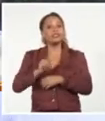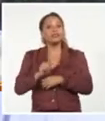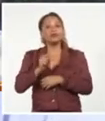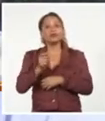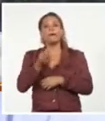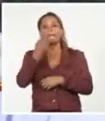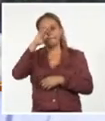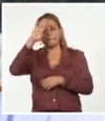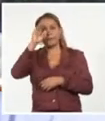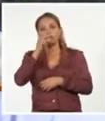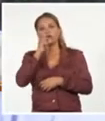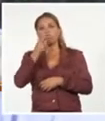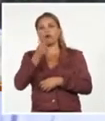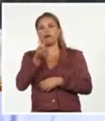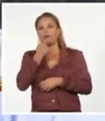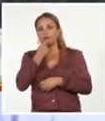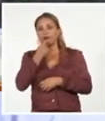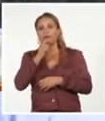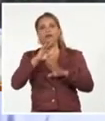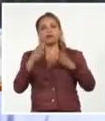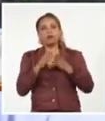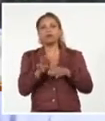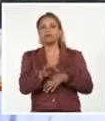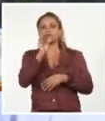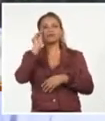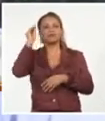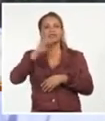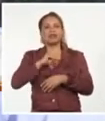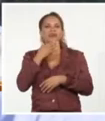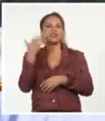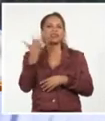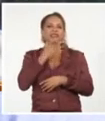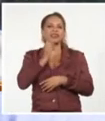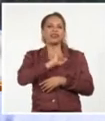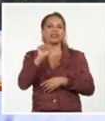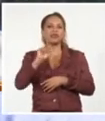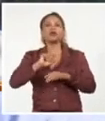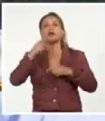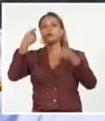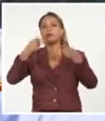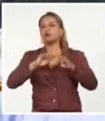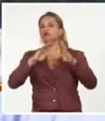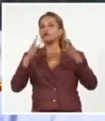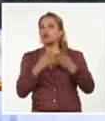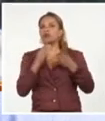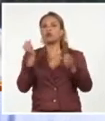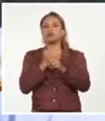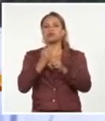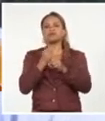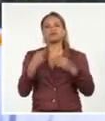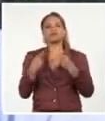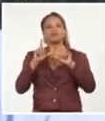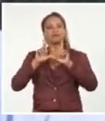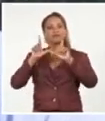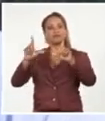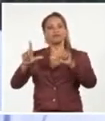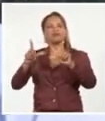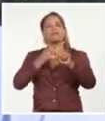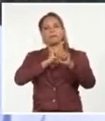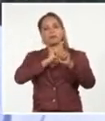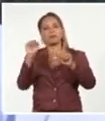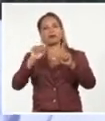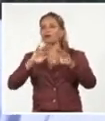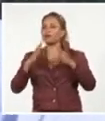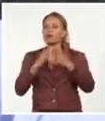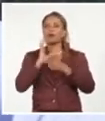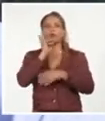que han decidido cuáles son los trabajos ganadores, y hemos decidido que todos los trabajos son ganadores, todos los trabajos van a ser premiados, porque realmente están muy bonitos,